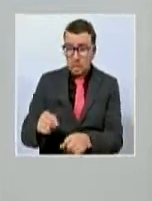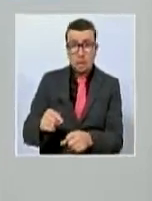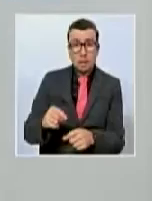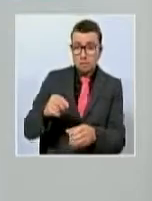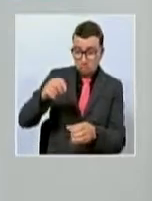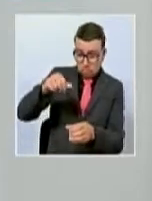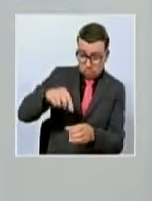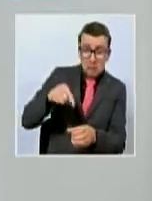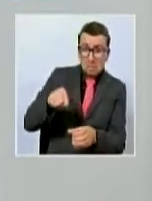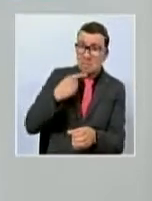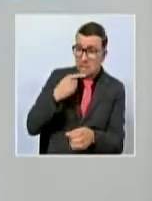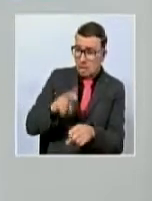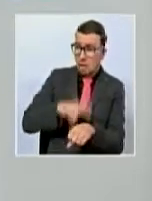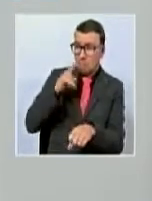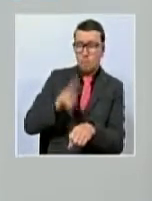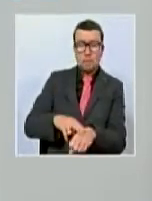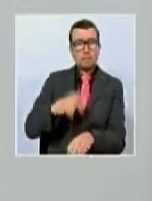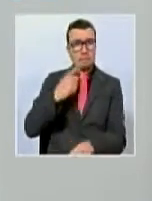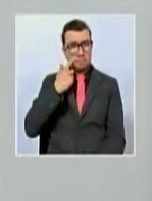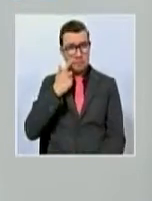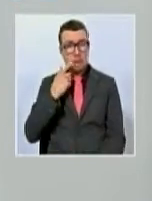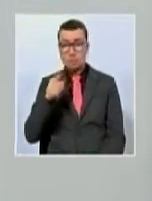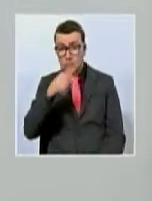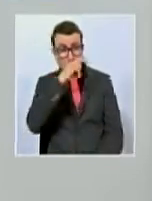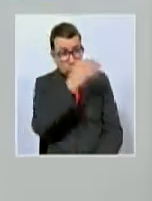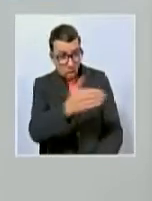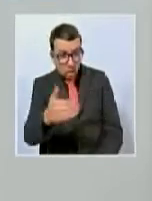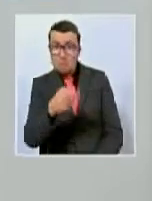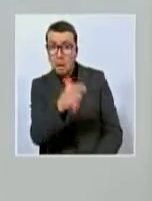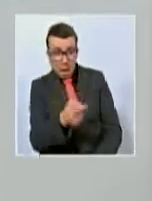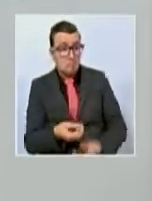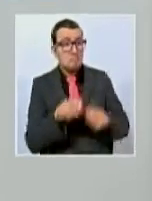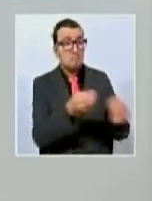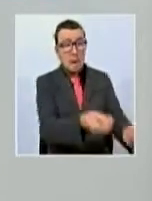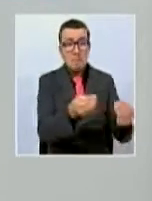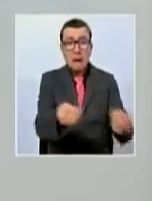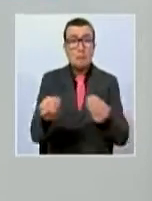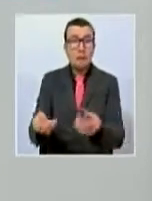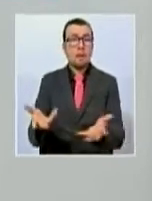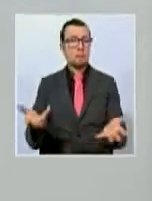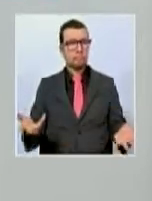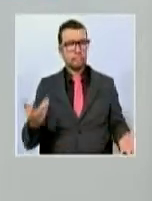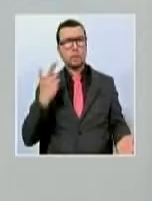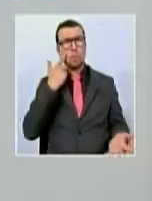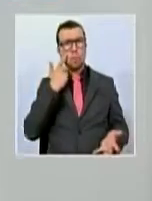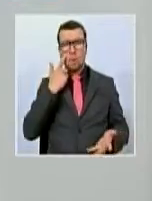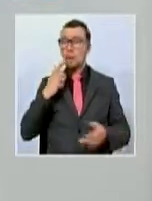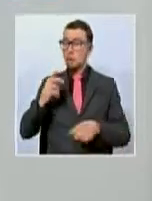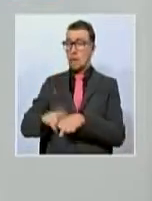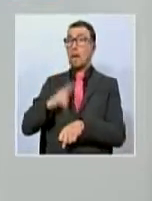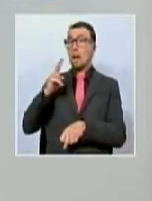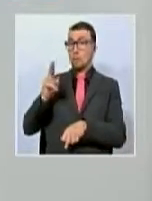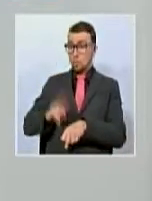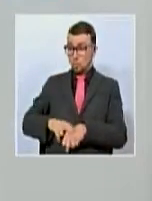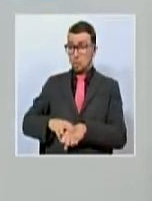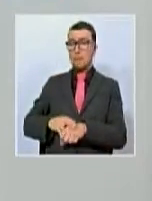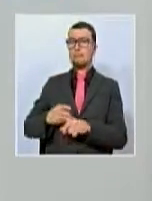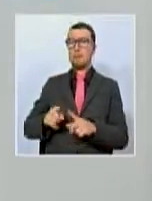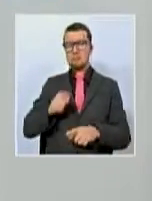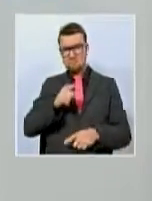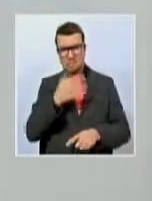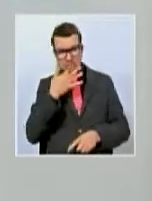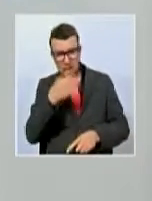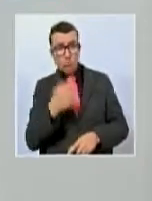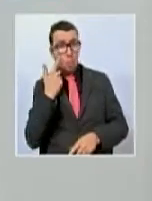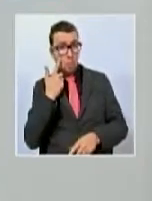y nuestros niños están siendo alimentados de esa manera hoy. Me voy a la misma recomendación del doctor Davidson, hay que cuidarse naturalmente. Tenemos en